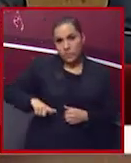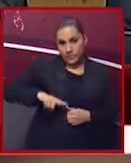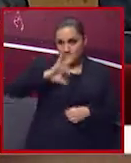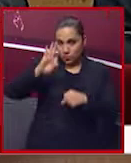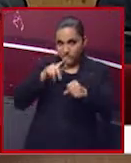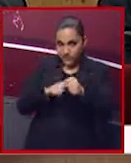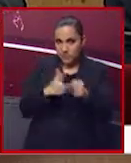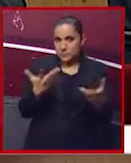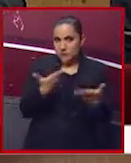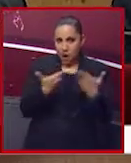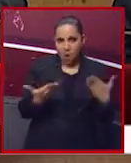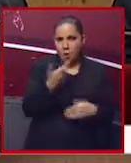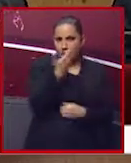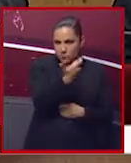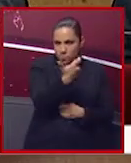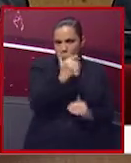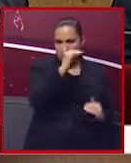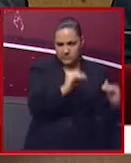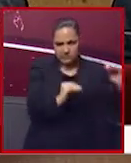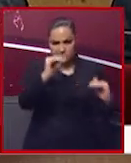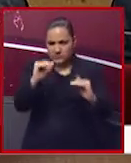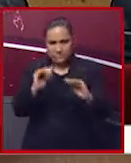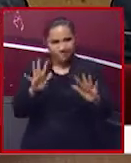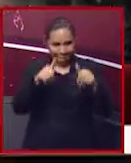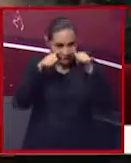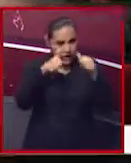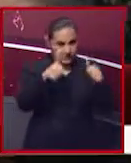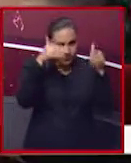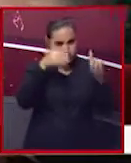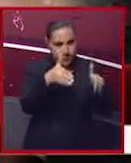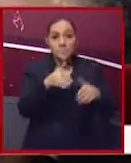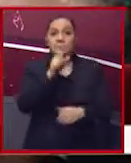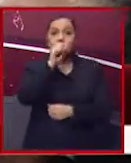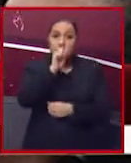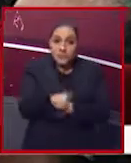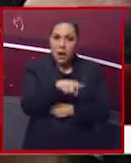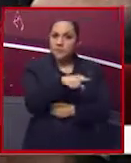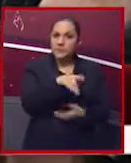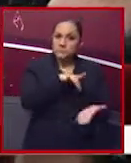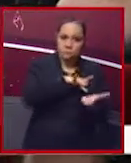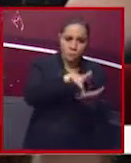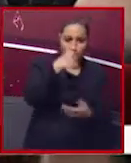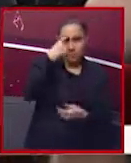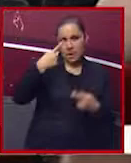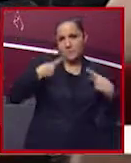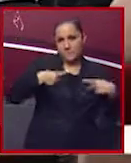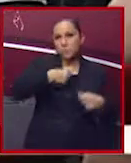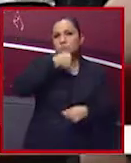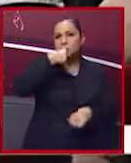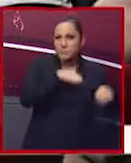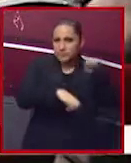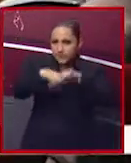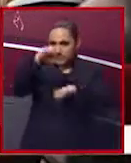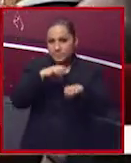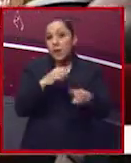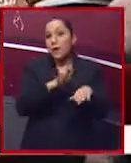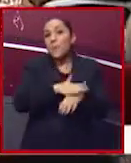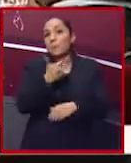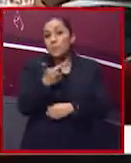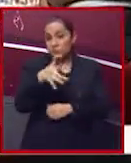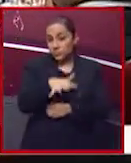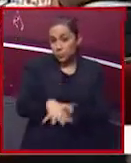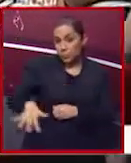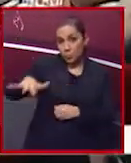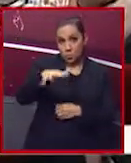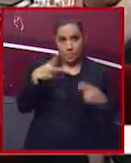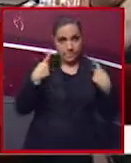desigualdades económicas. Para ello extenderá el programa de ayuda a adultos mayores, ya que en la actualidad casi 2/3 de este sector de la población